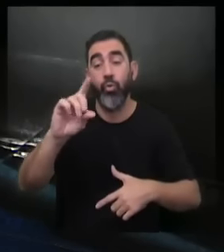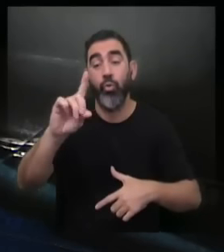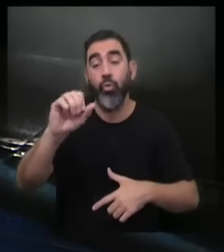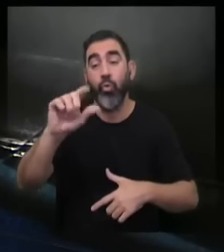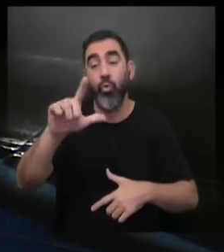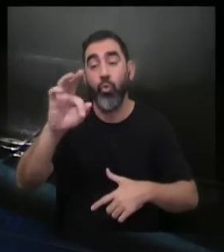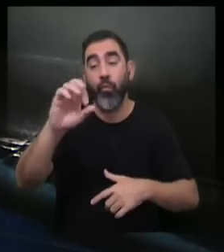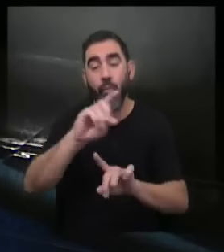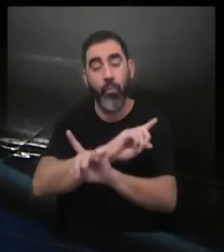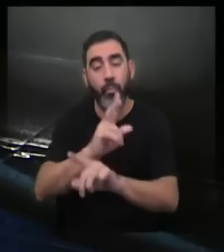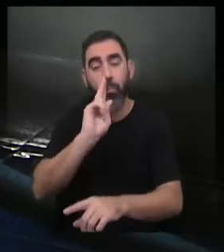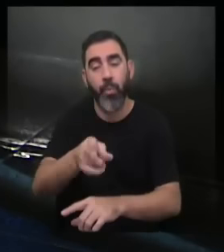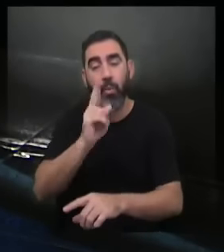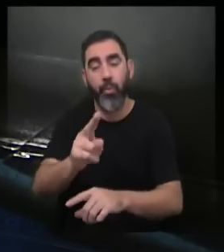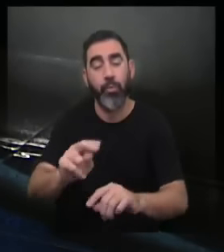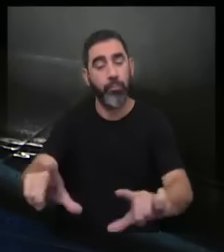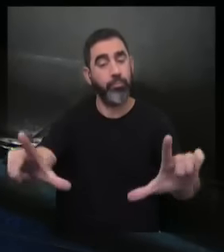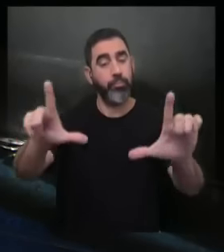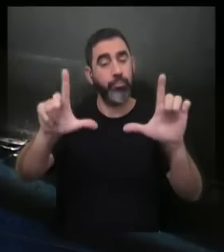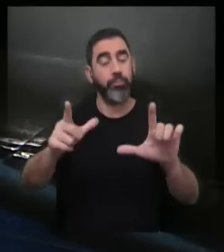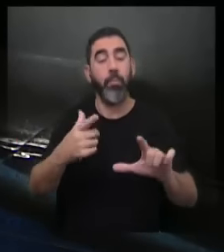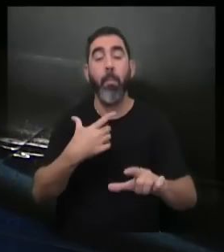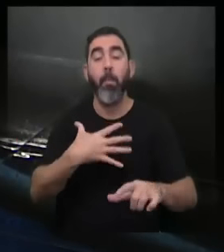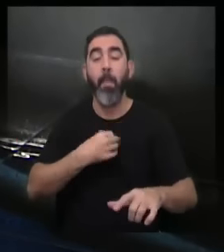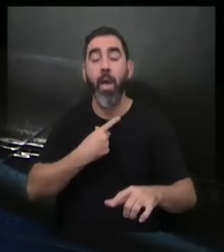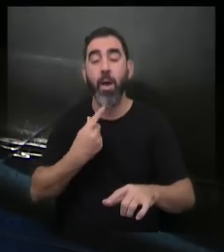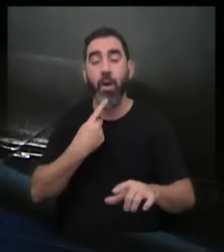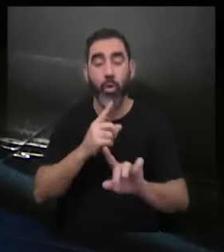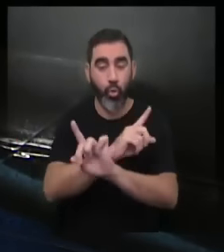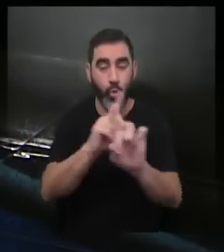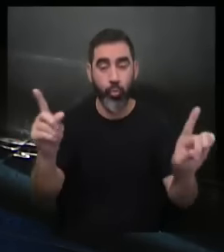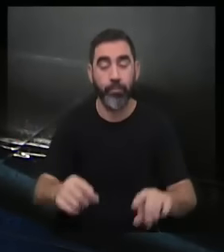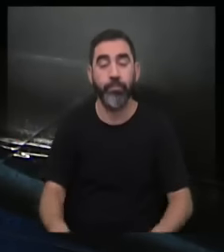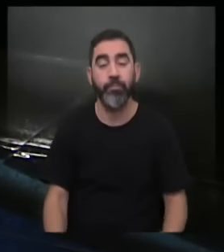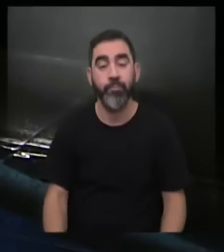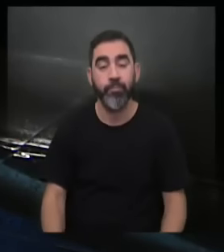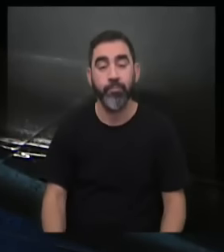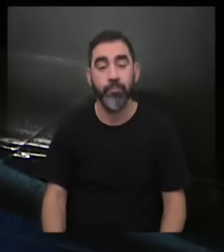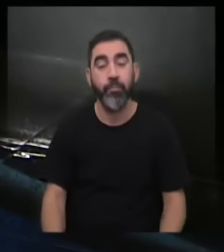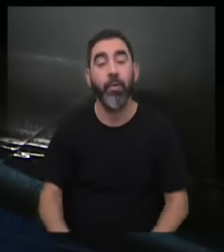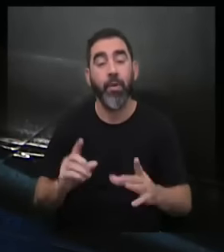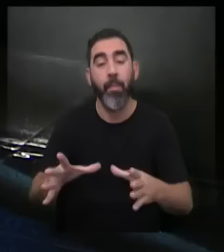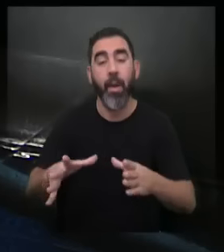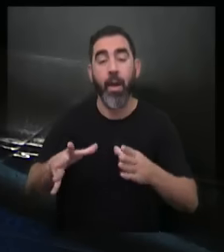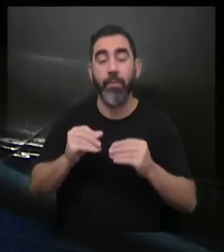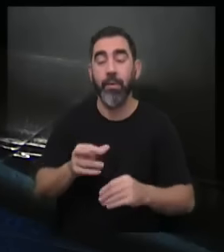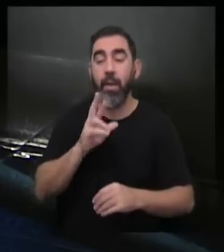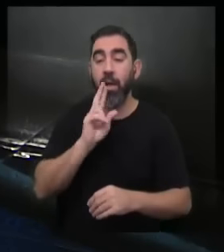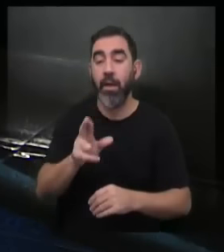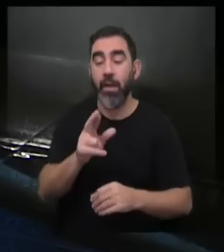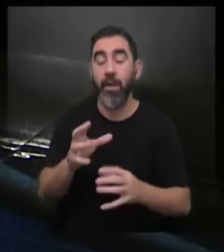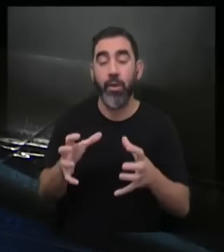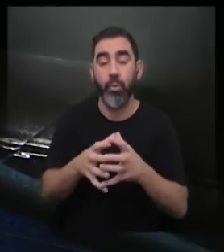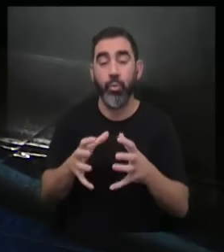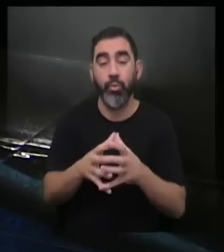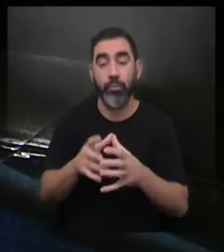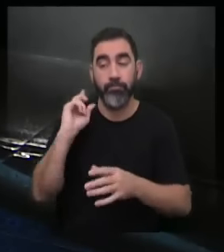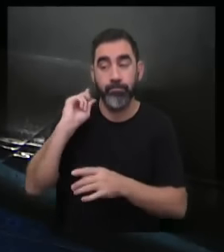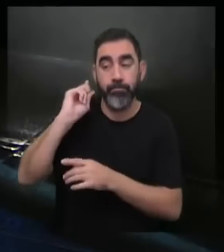y presentarse cualquier cargo electivo bajo el lema del partido Nacional al tiempo que aceptaron la renuncia a la colectividad tras ser